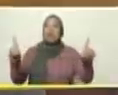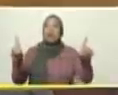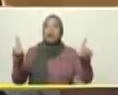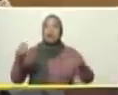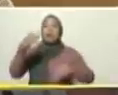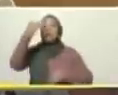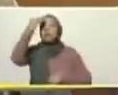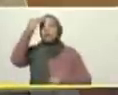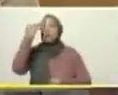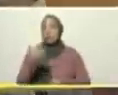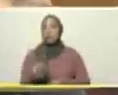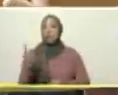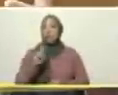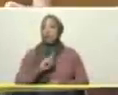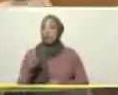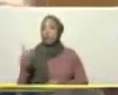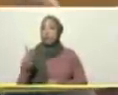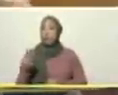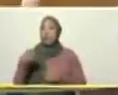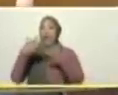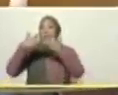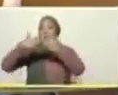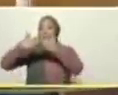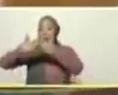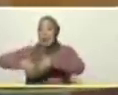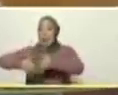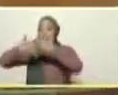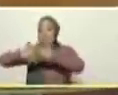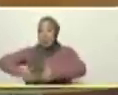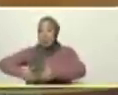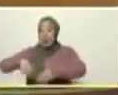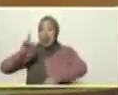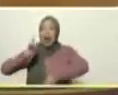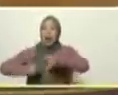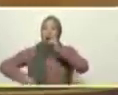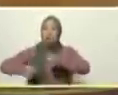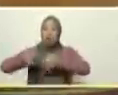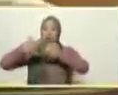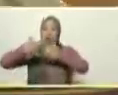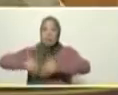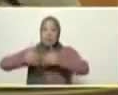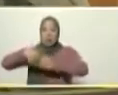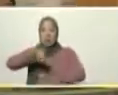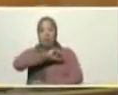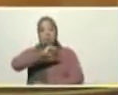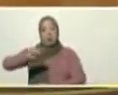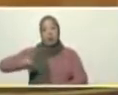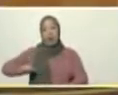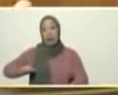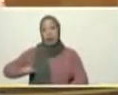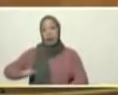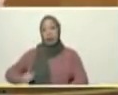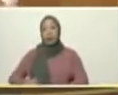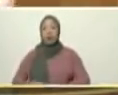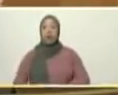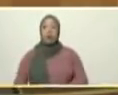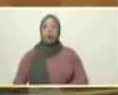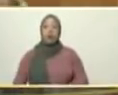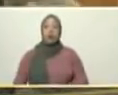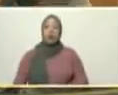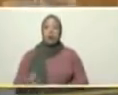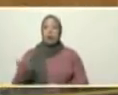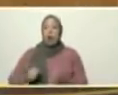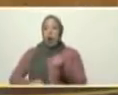dictadura, y unas empresas, y no el Estado, unas empresas privadas. Todas las empresas que constituyen la